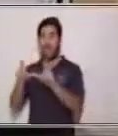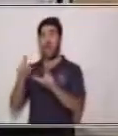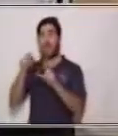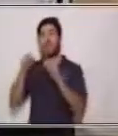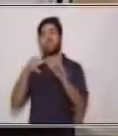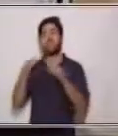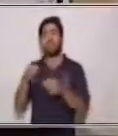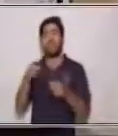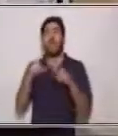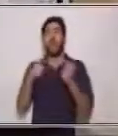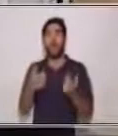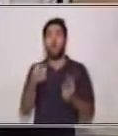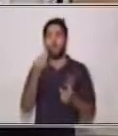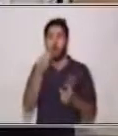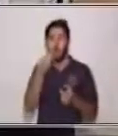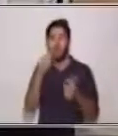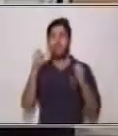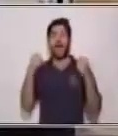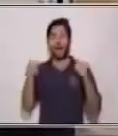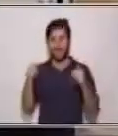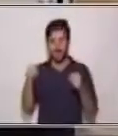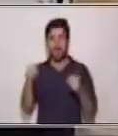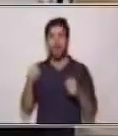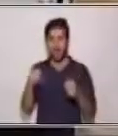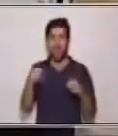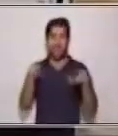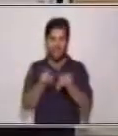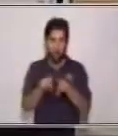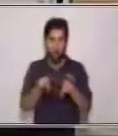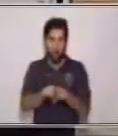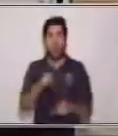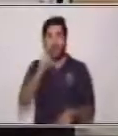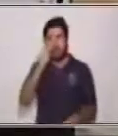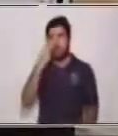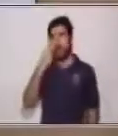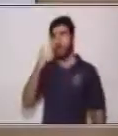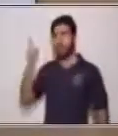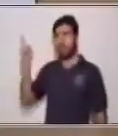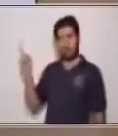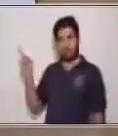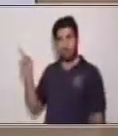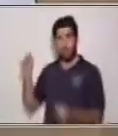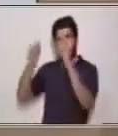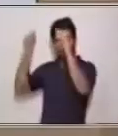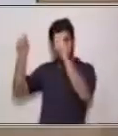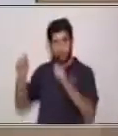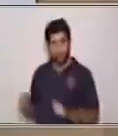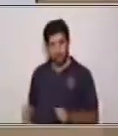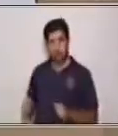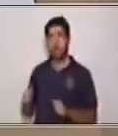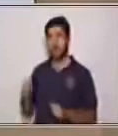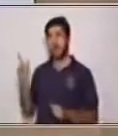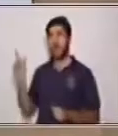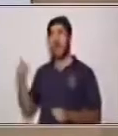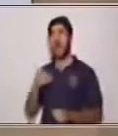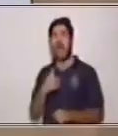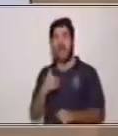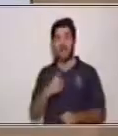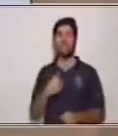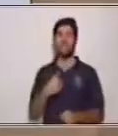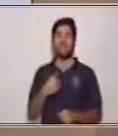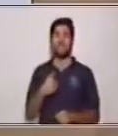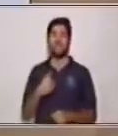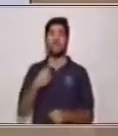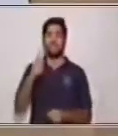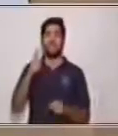tengo un texto instructivo porque en algún momento los textos instructivos se acompañan de